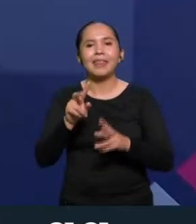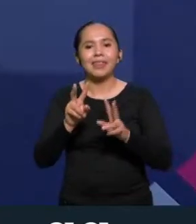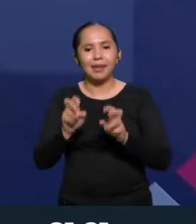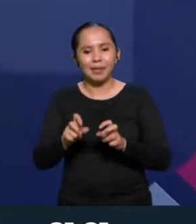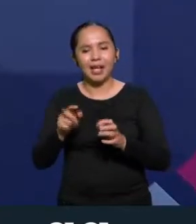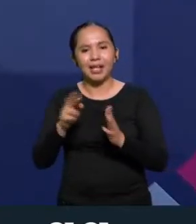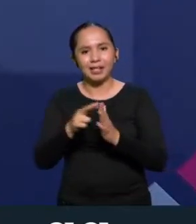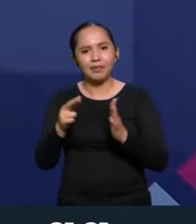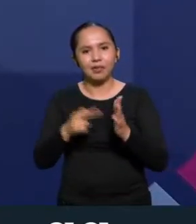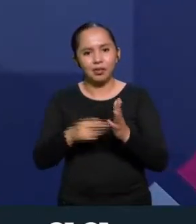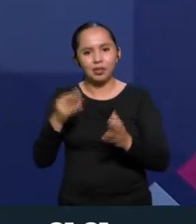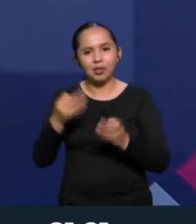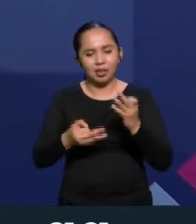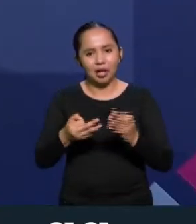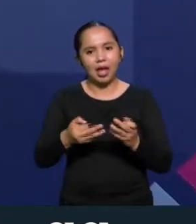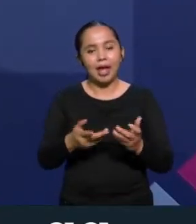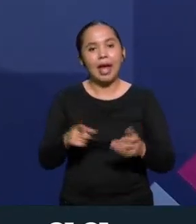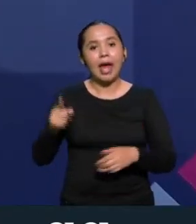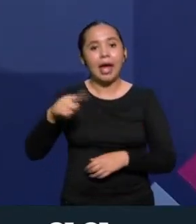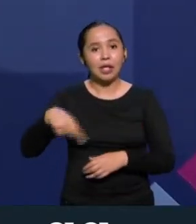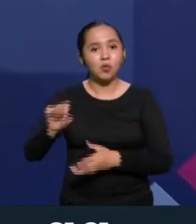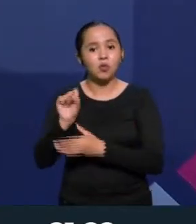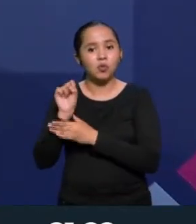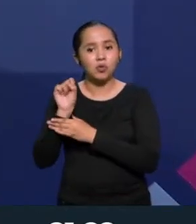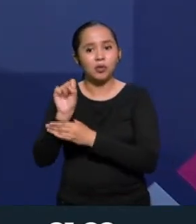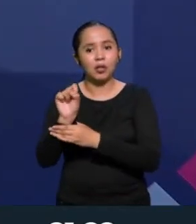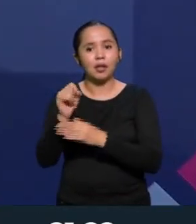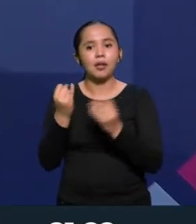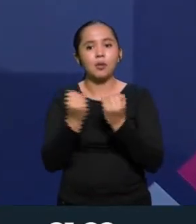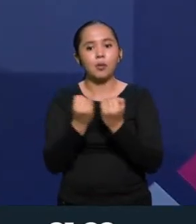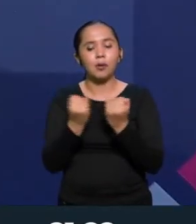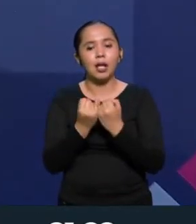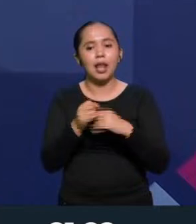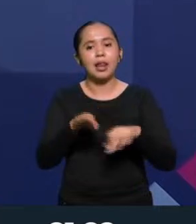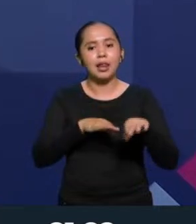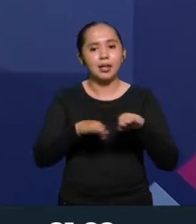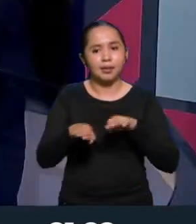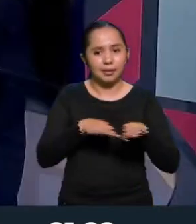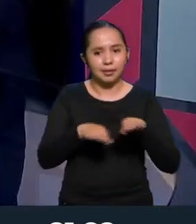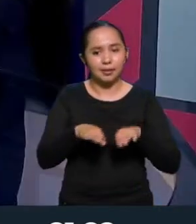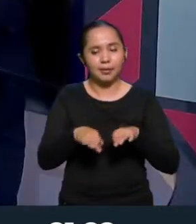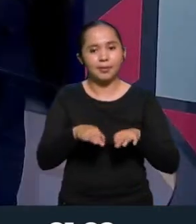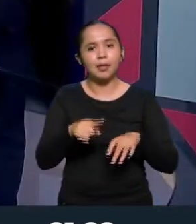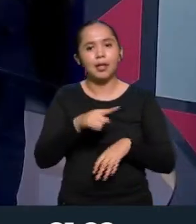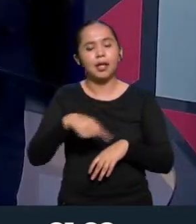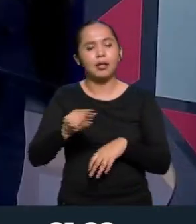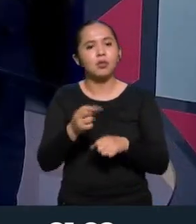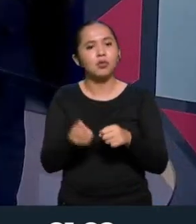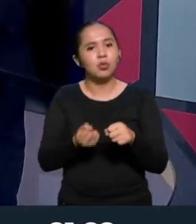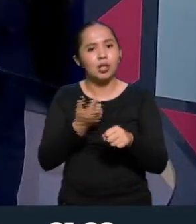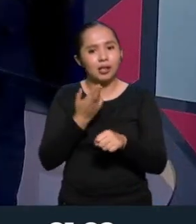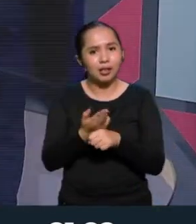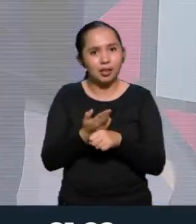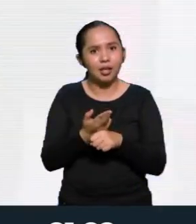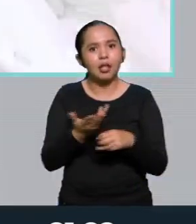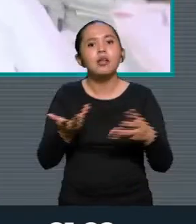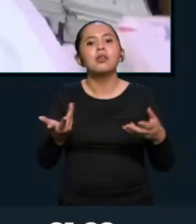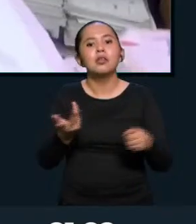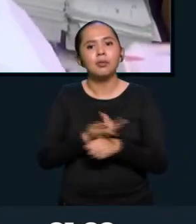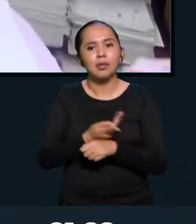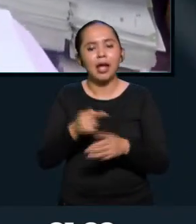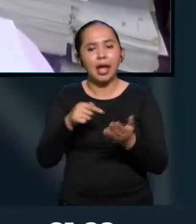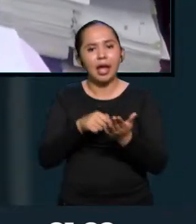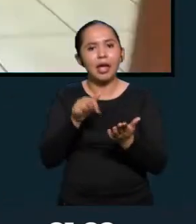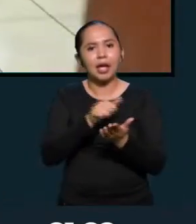la reforma, a petición de los sindicatos y de los trabajadores, de los actuarios y secretarios, estableció en su